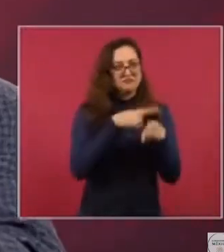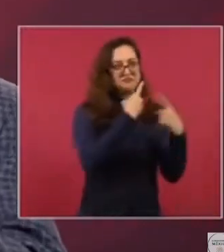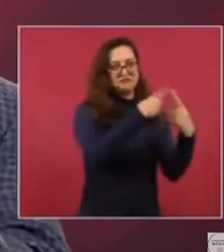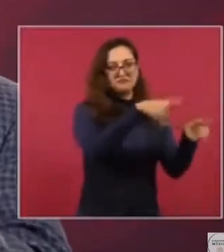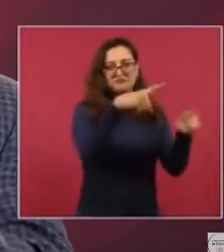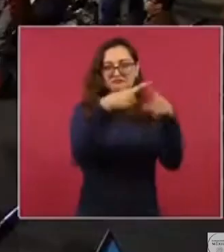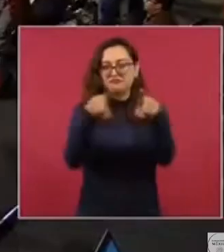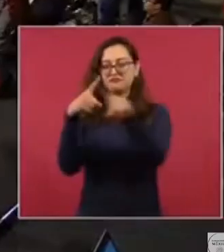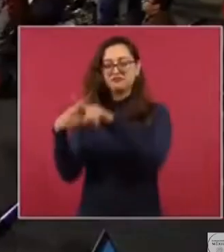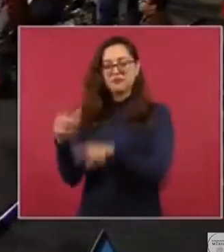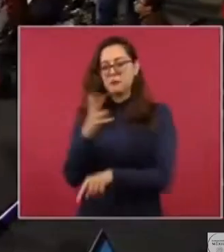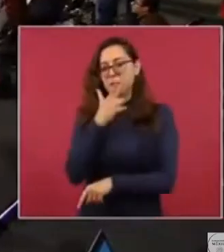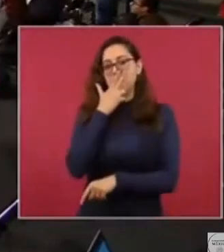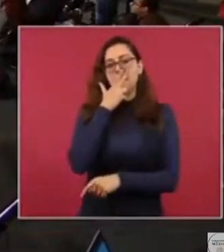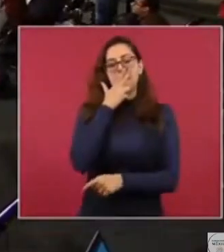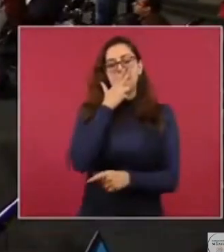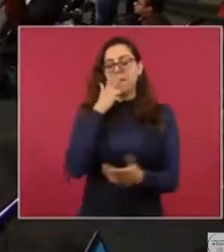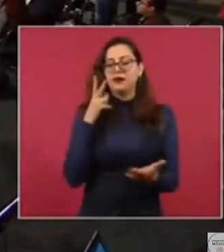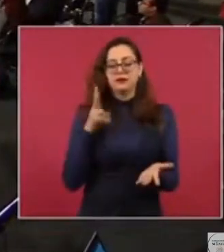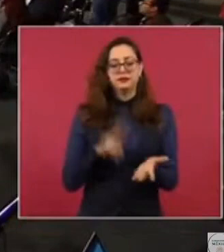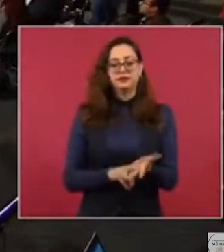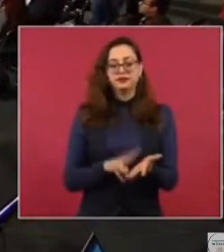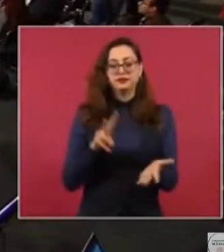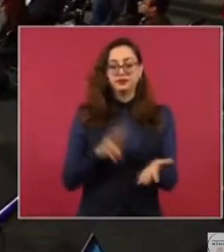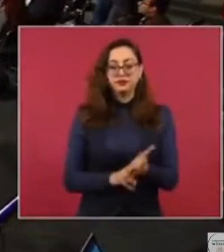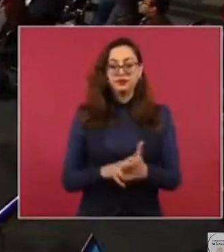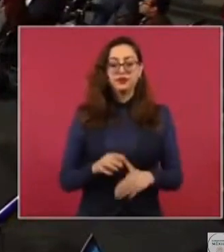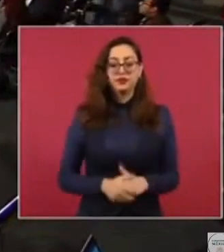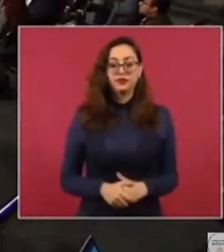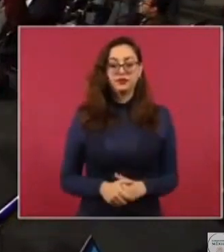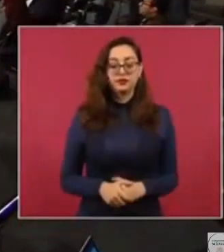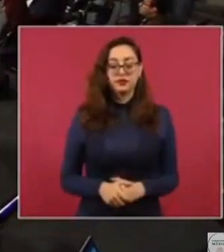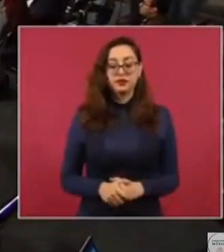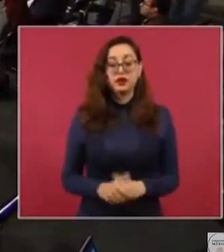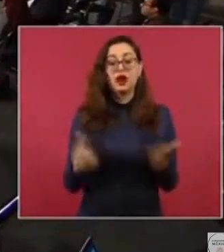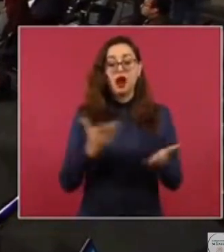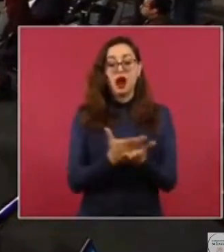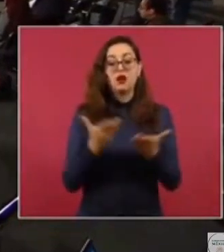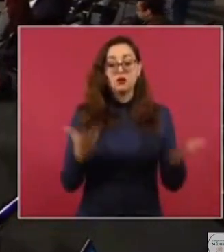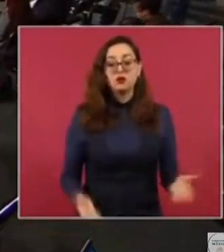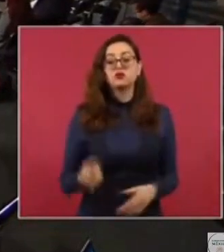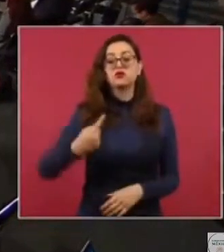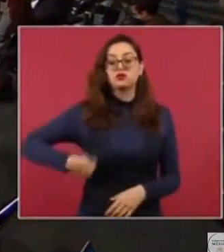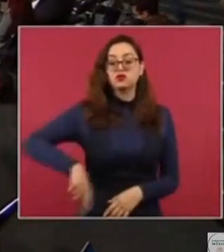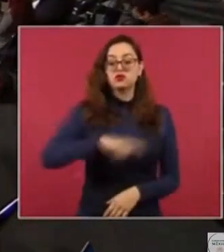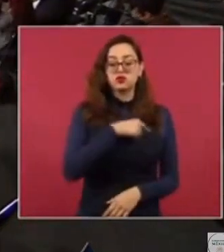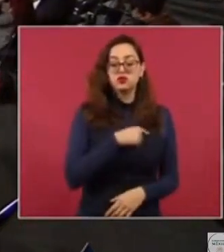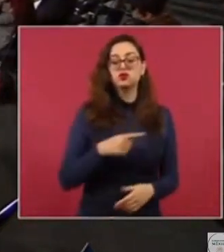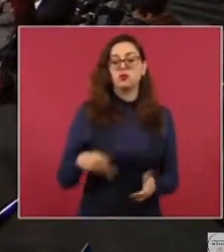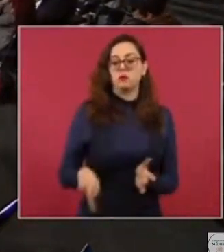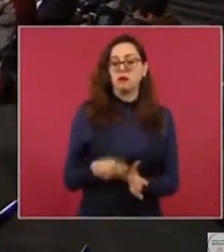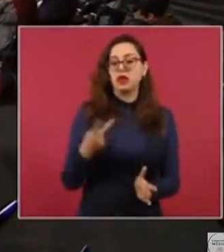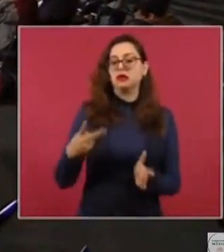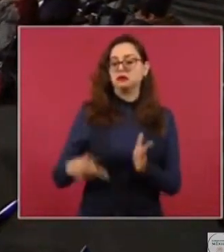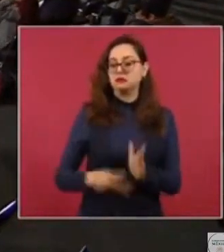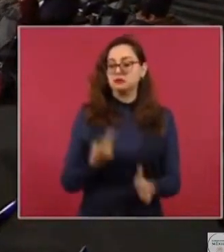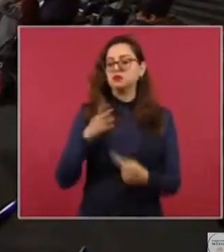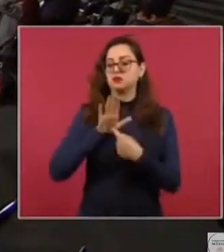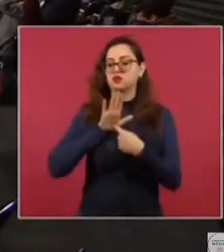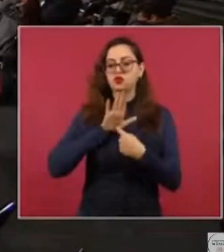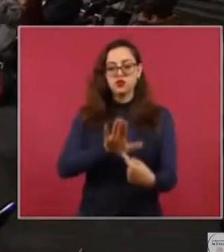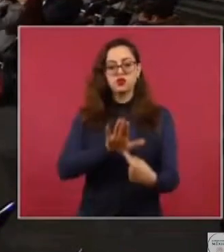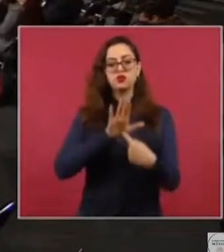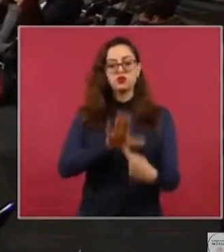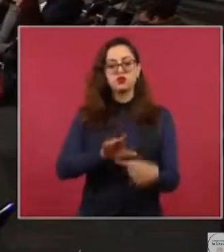Vamos a estar ahora informando mucho más frecuente porque acompañaremos al presidente ahora